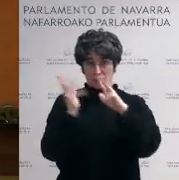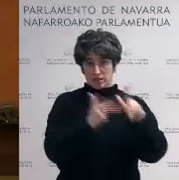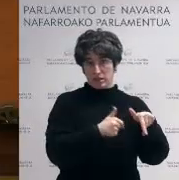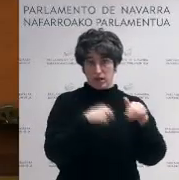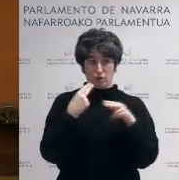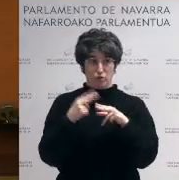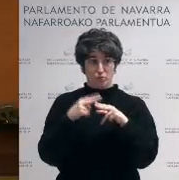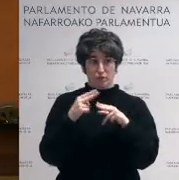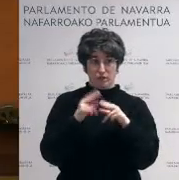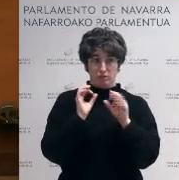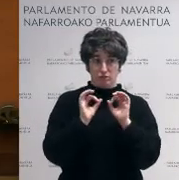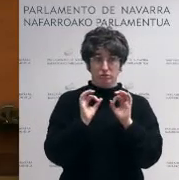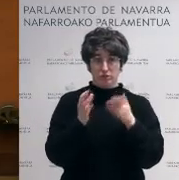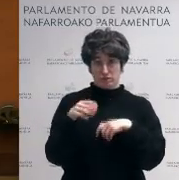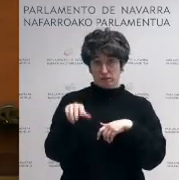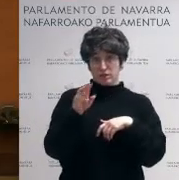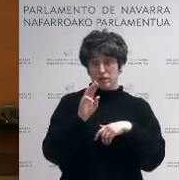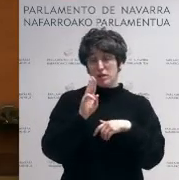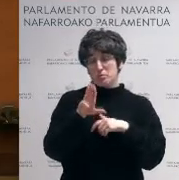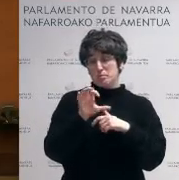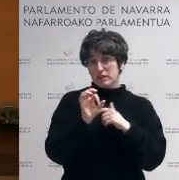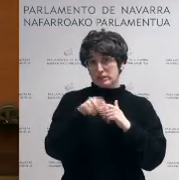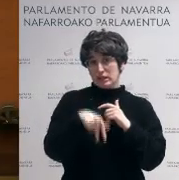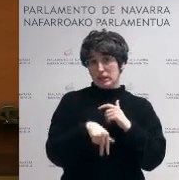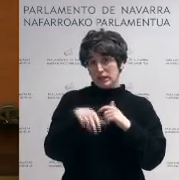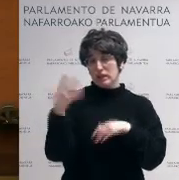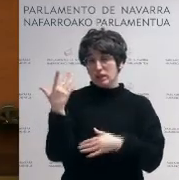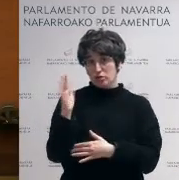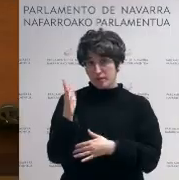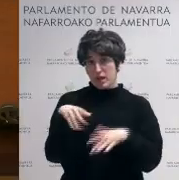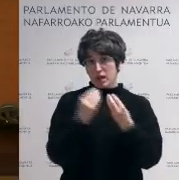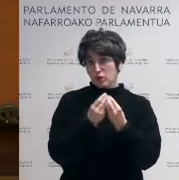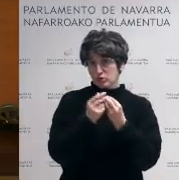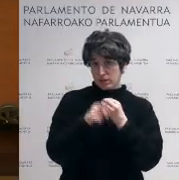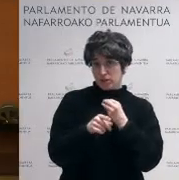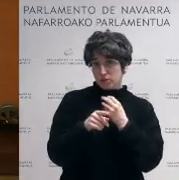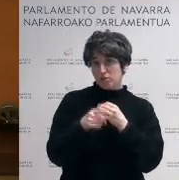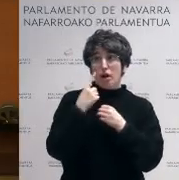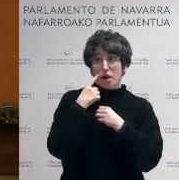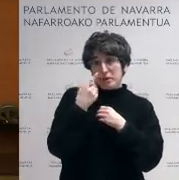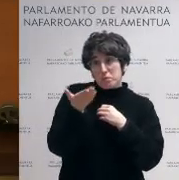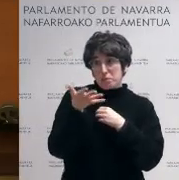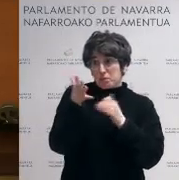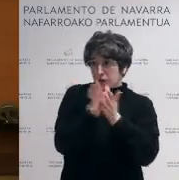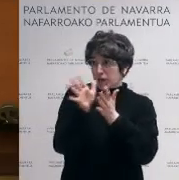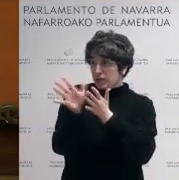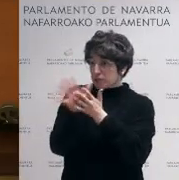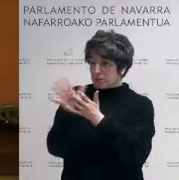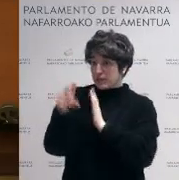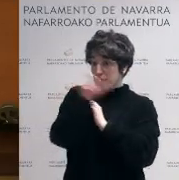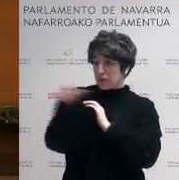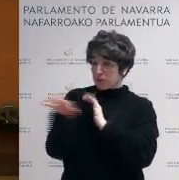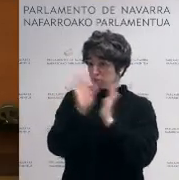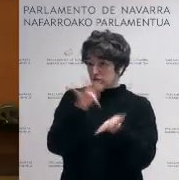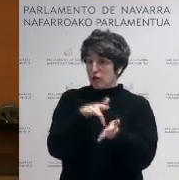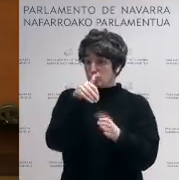estamos hablando. El PSN, Geroa Bai y contigo deberán explicar a sus votantes por qué aplican un modelo fiscal más